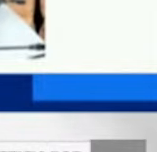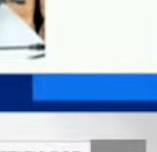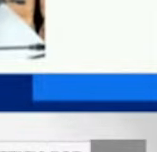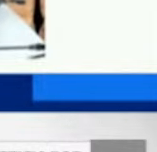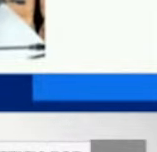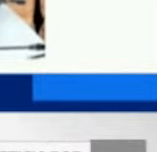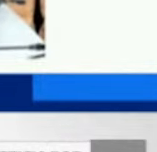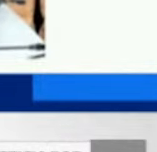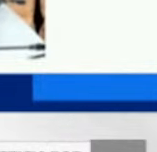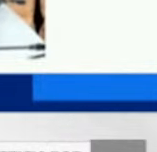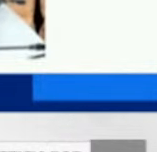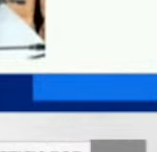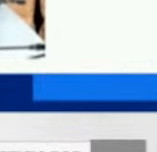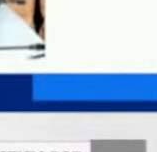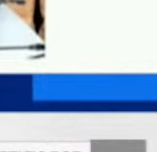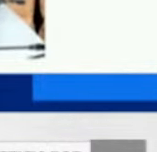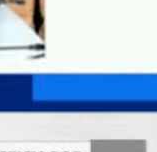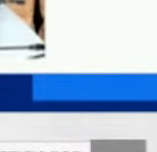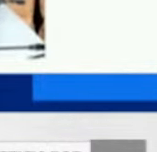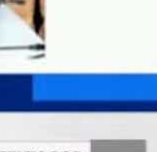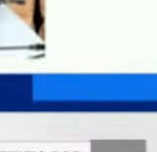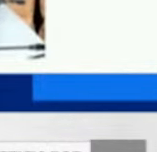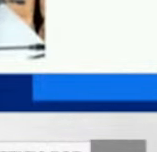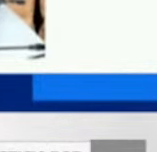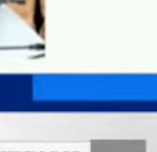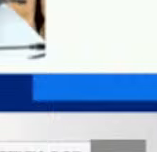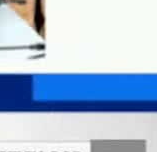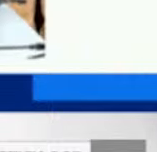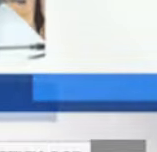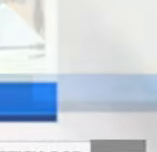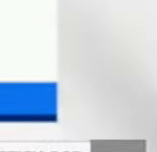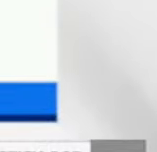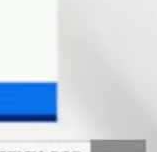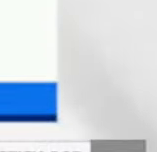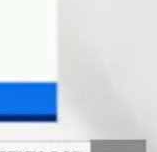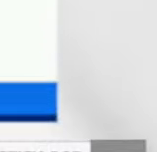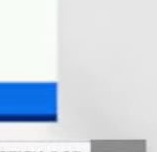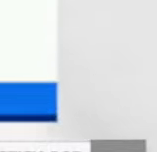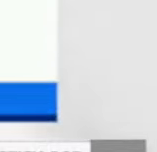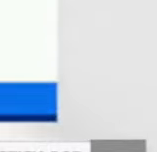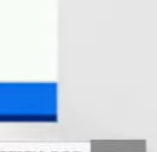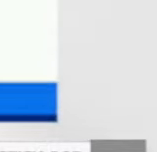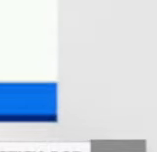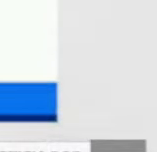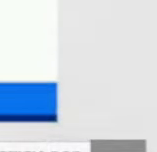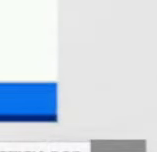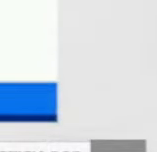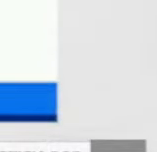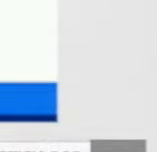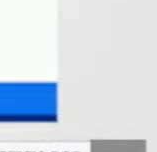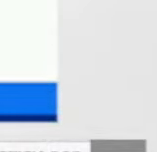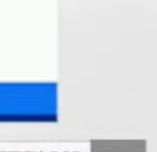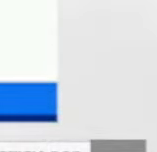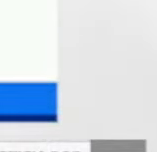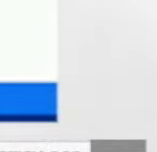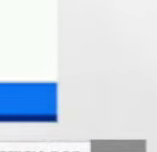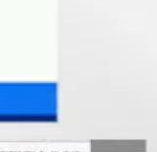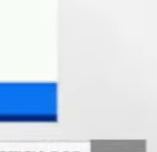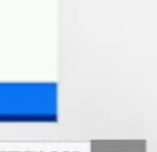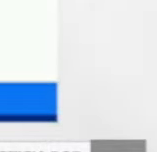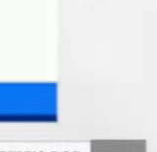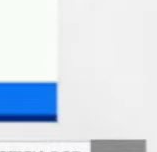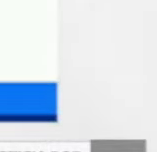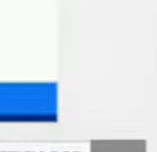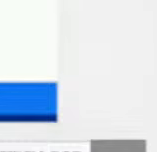presidenta Muy buenas tardes a todos los miembros de la comisión gracias por la invitación por el espacio para poder comentar acerca